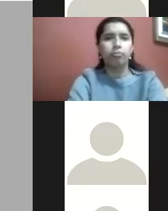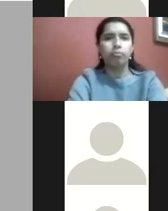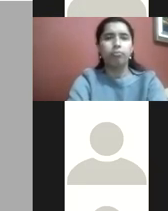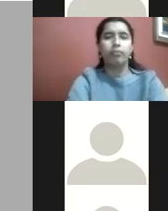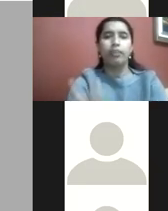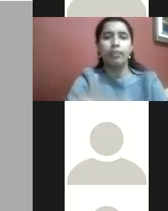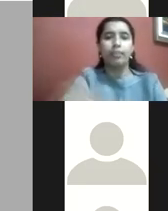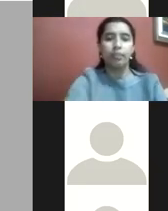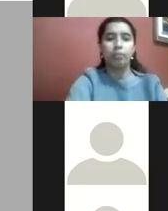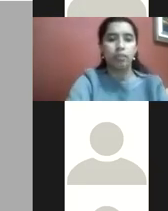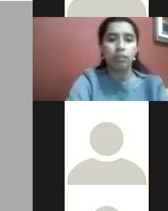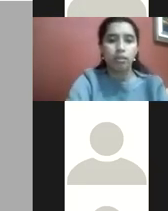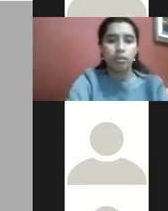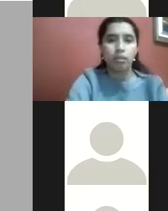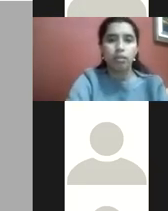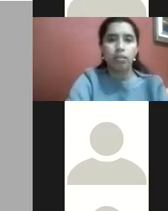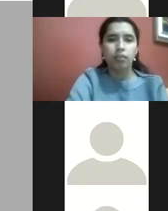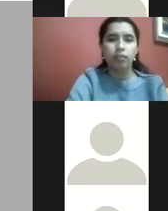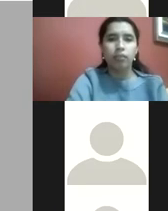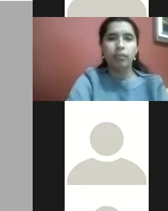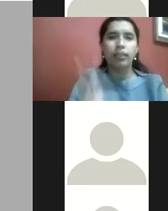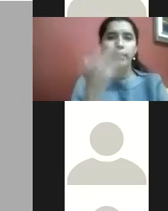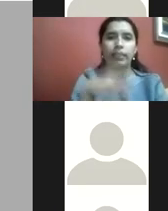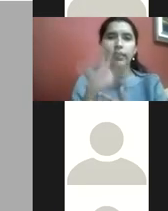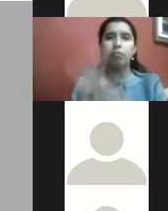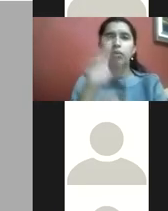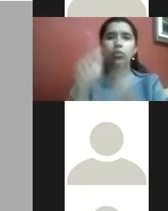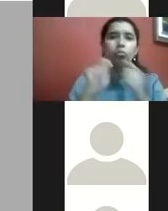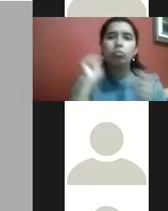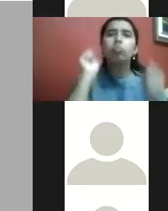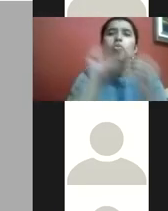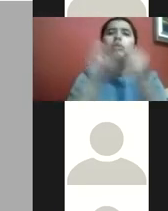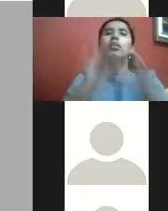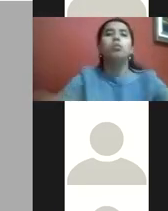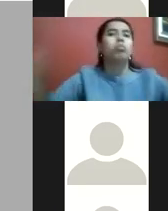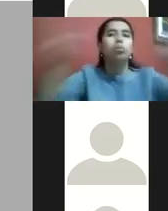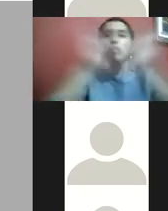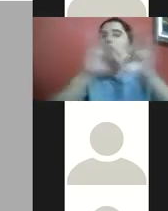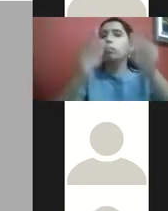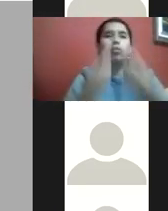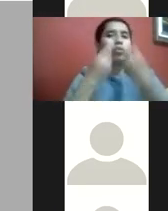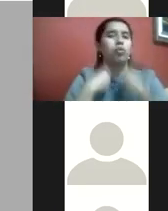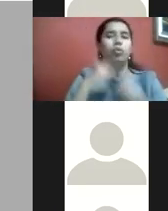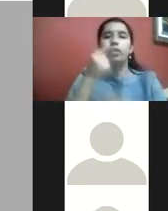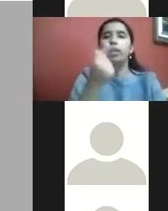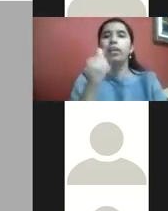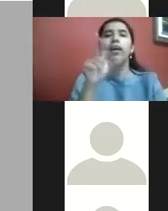útil, pero no nos da ninguna garantía. Entonces, es como simplemente decir, es una